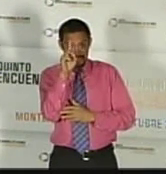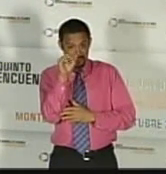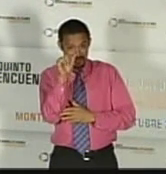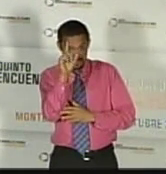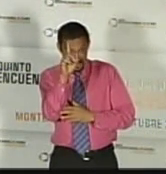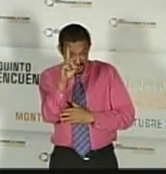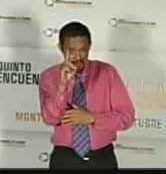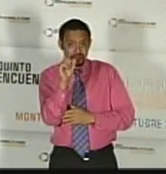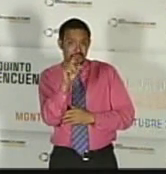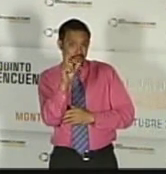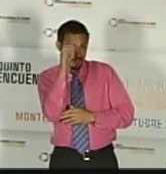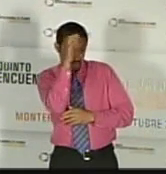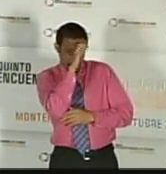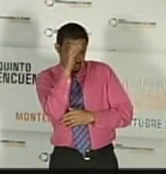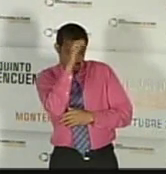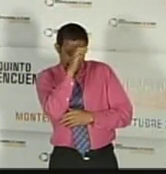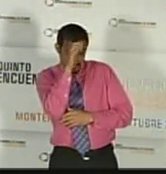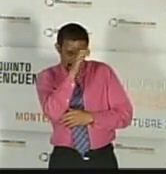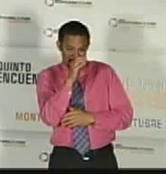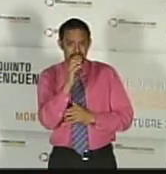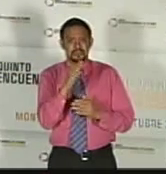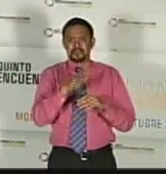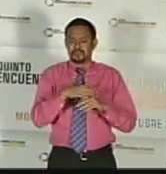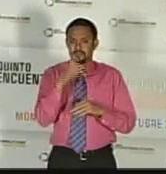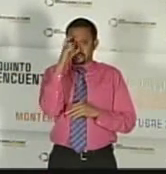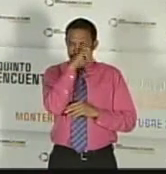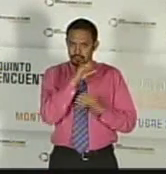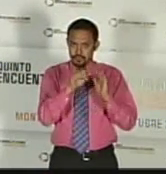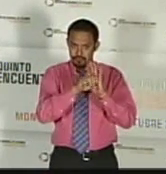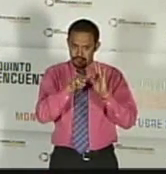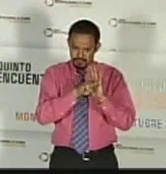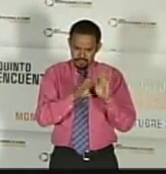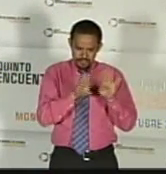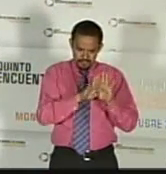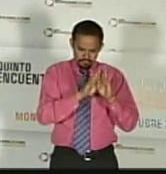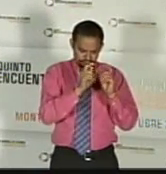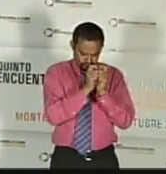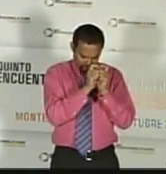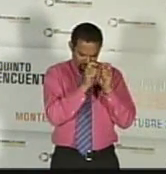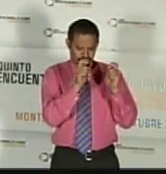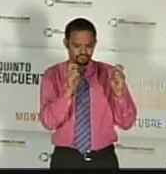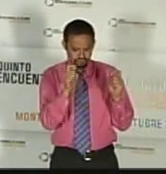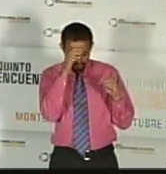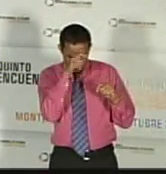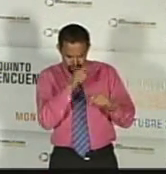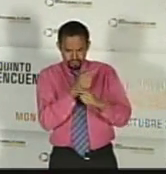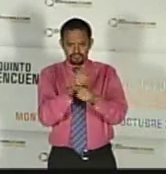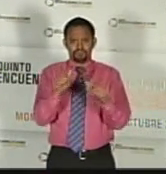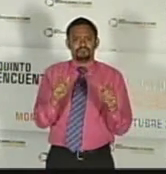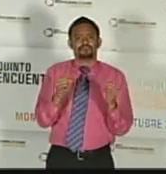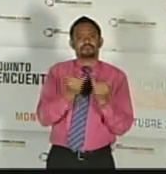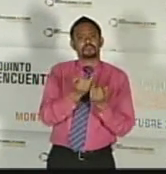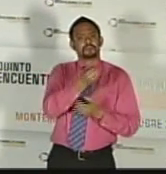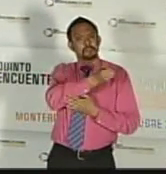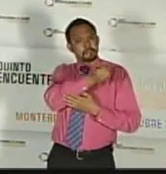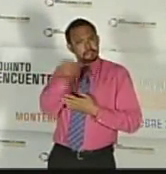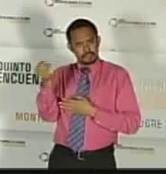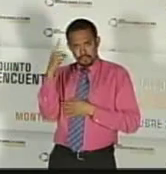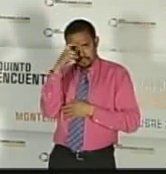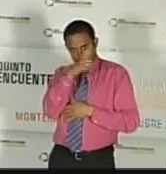complejidad. Conforme se van haciendo más complejos los sistemas, crecen en conciencia, en libertad y en un orden más